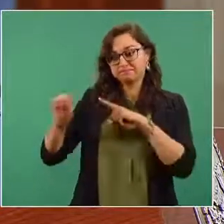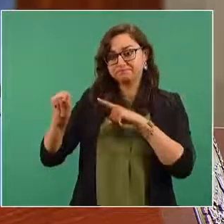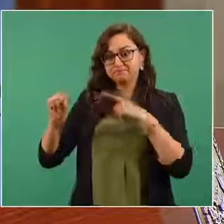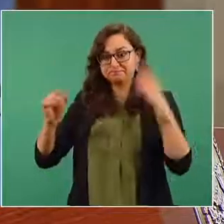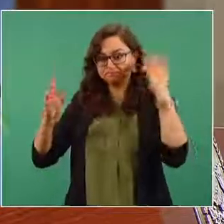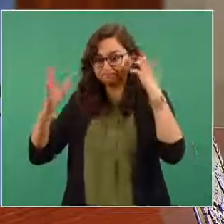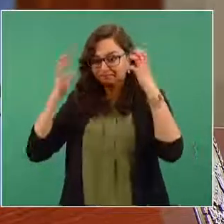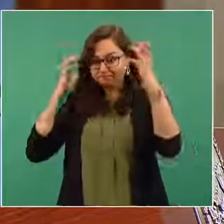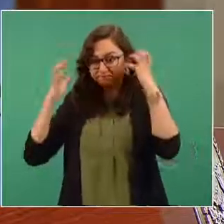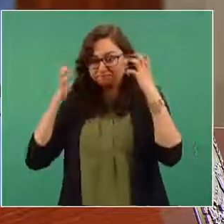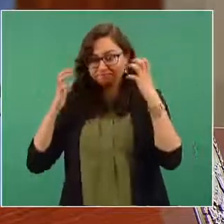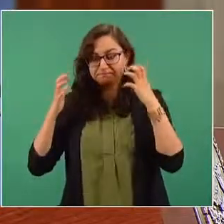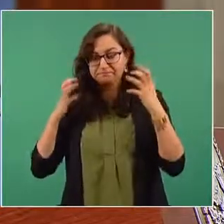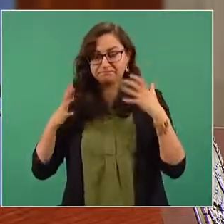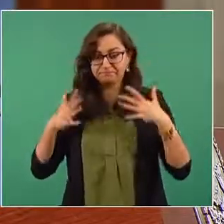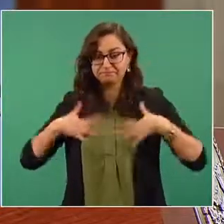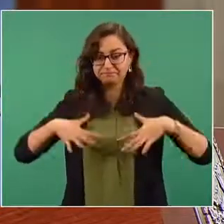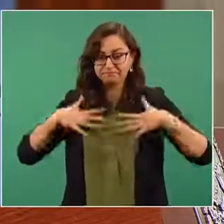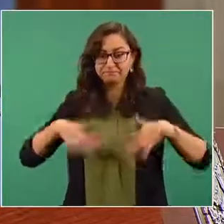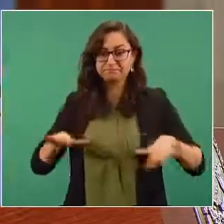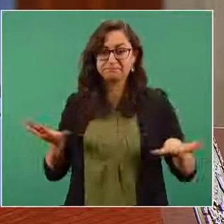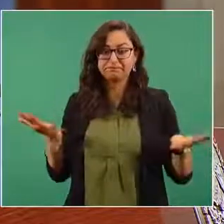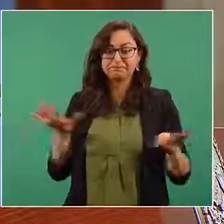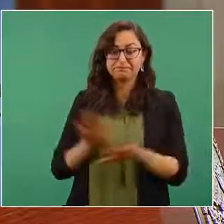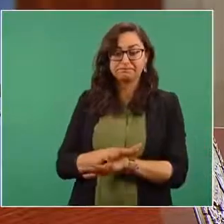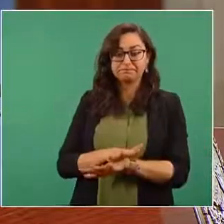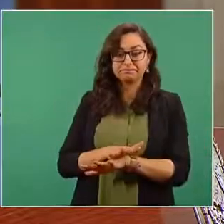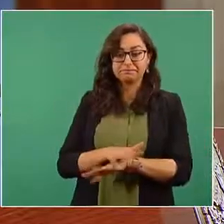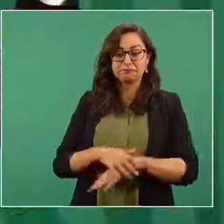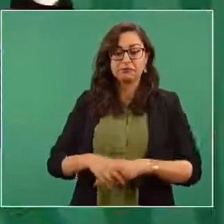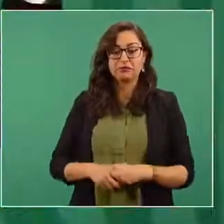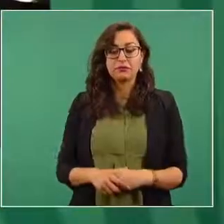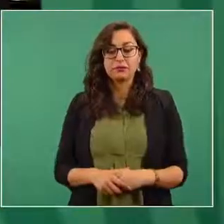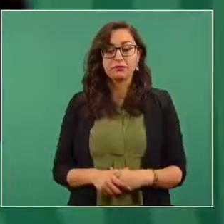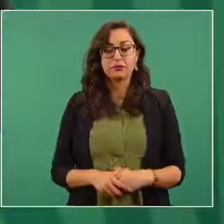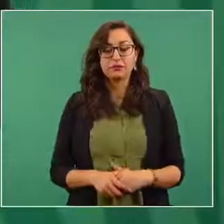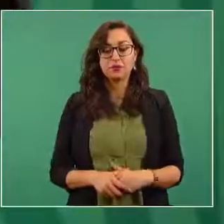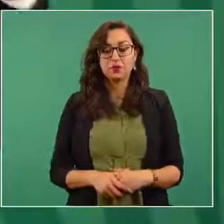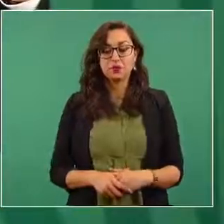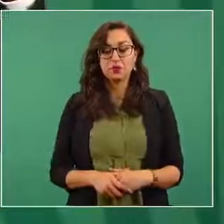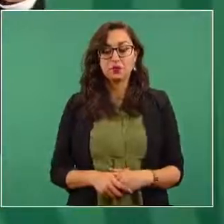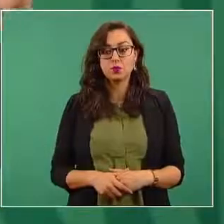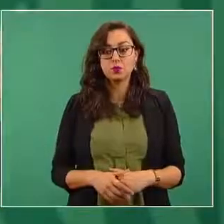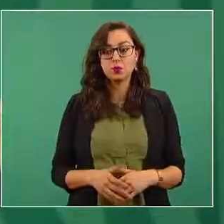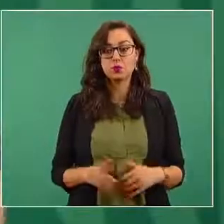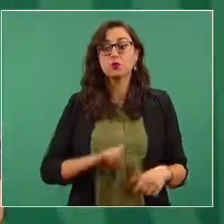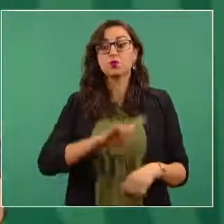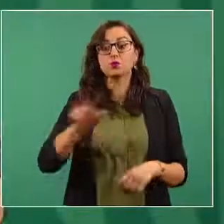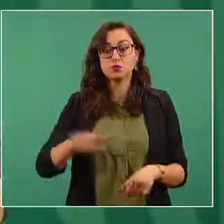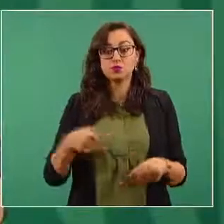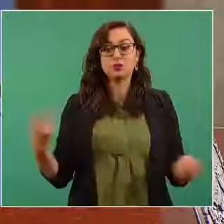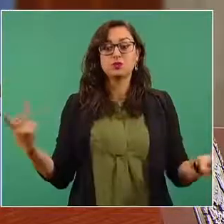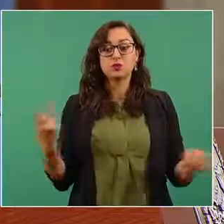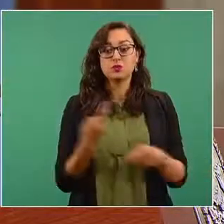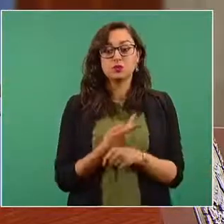bañarnos y a cambiarnos de ropa. Y la celebración, ¿no?